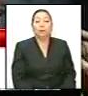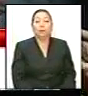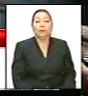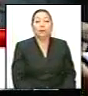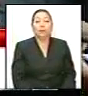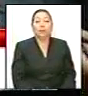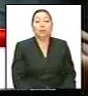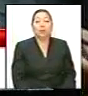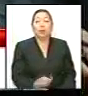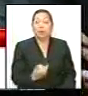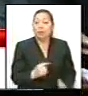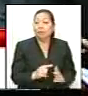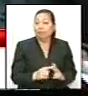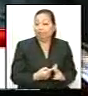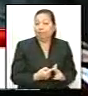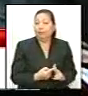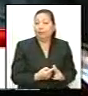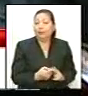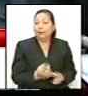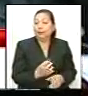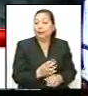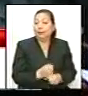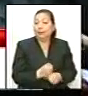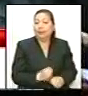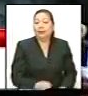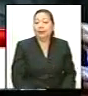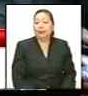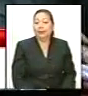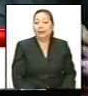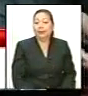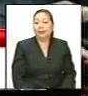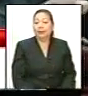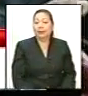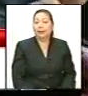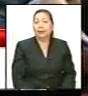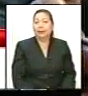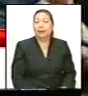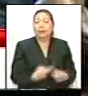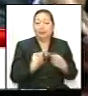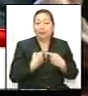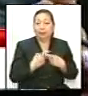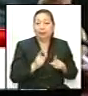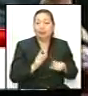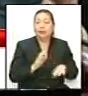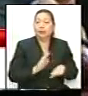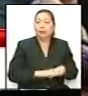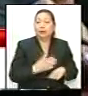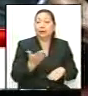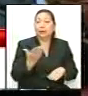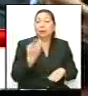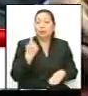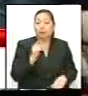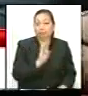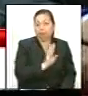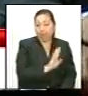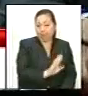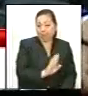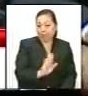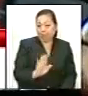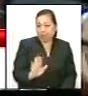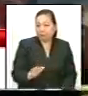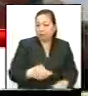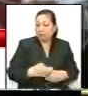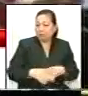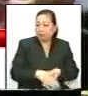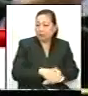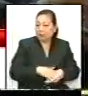Presidentes, voy a comenzar tomando en cuenta el informe solicitado por ustedes sobre los